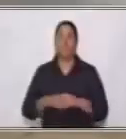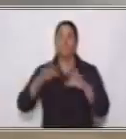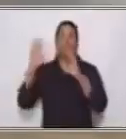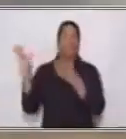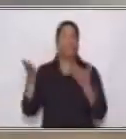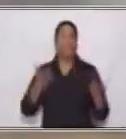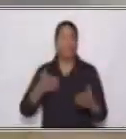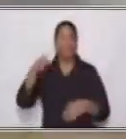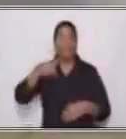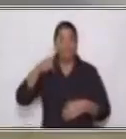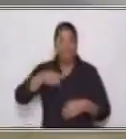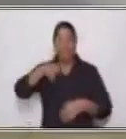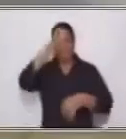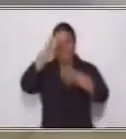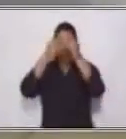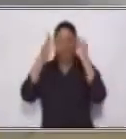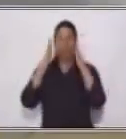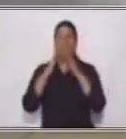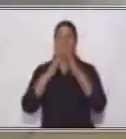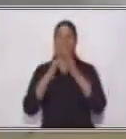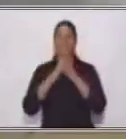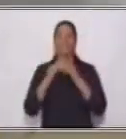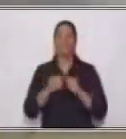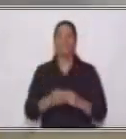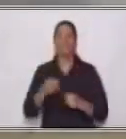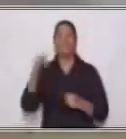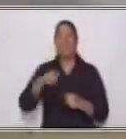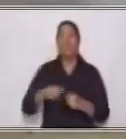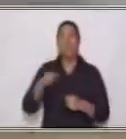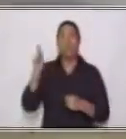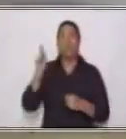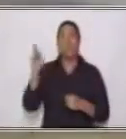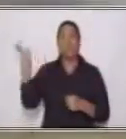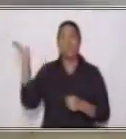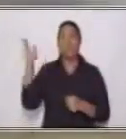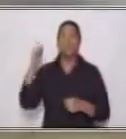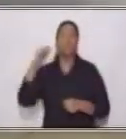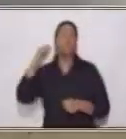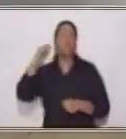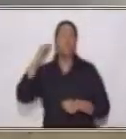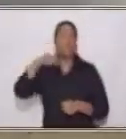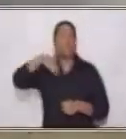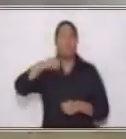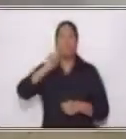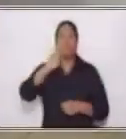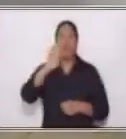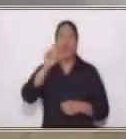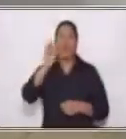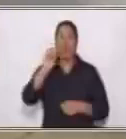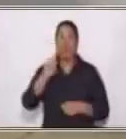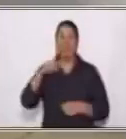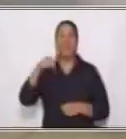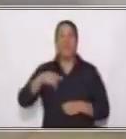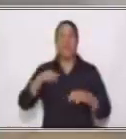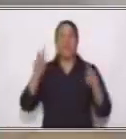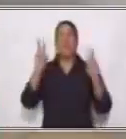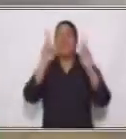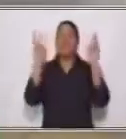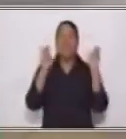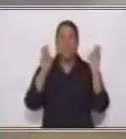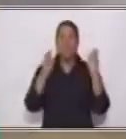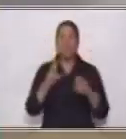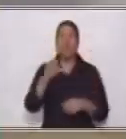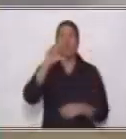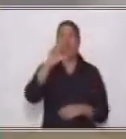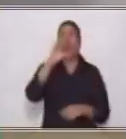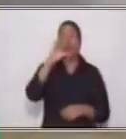Bienvenido a este espacio educativo Aprendo en Casa. Soy Pablo Salvatierra y en esta oportunidad desarrollaré el tema La conclusión del área